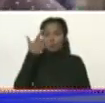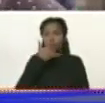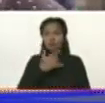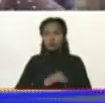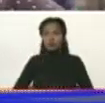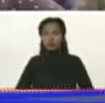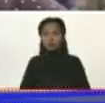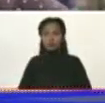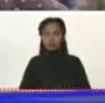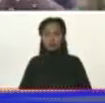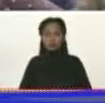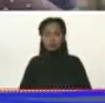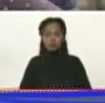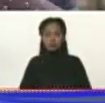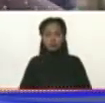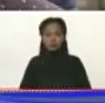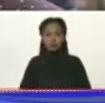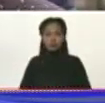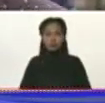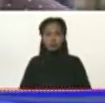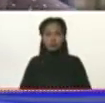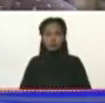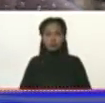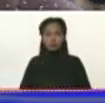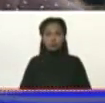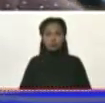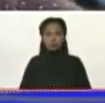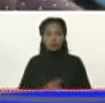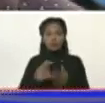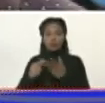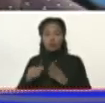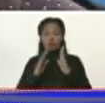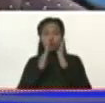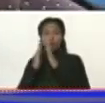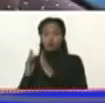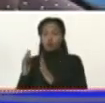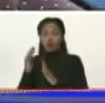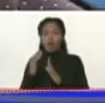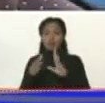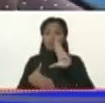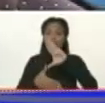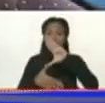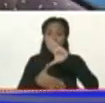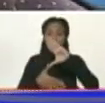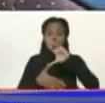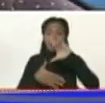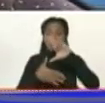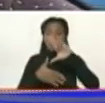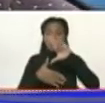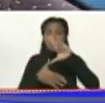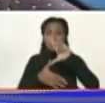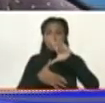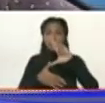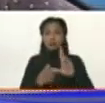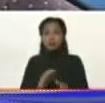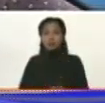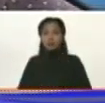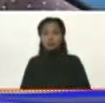les différentes organisations de l'Amérique latine. Y de las diferentes organizaciones de América Latina.